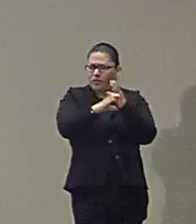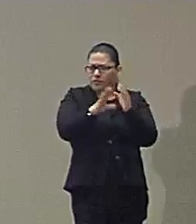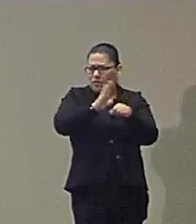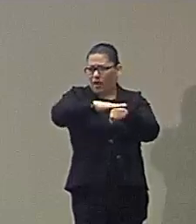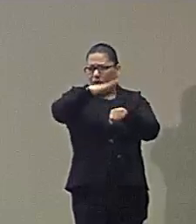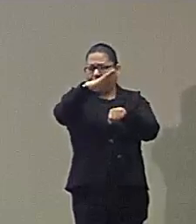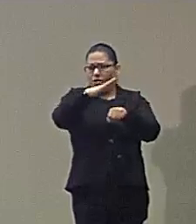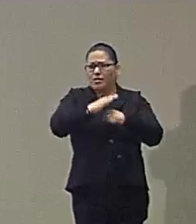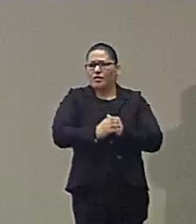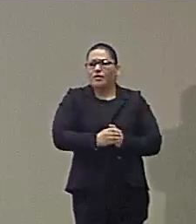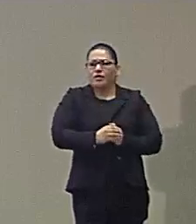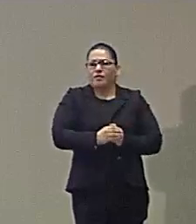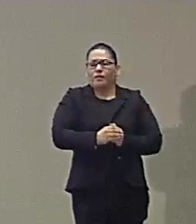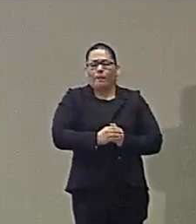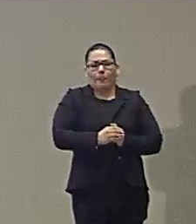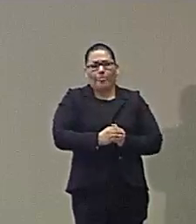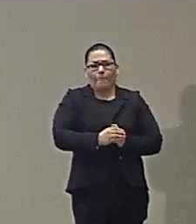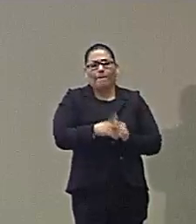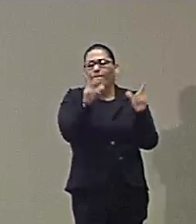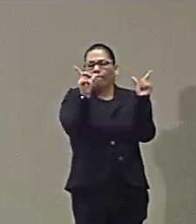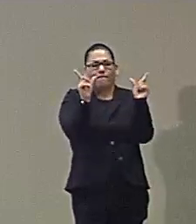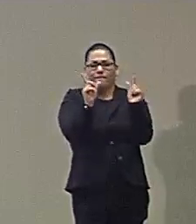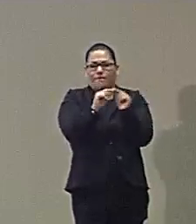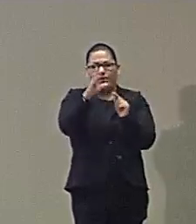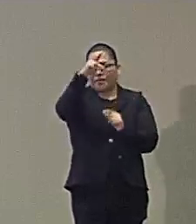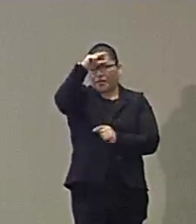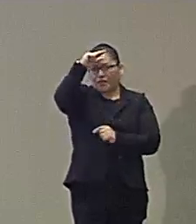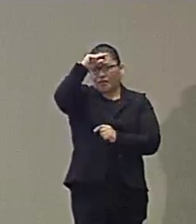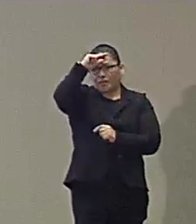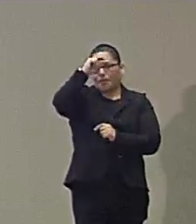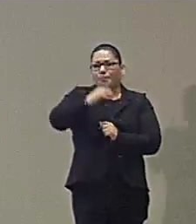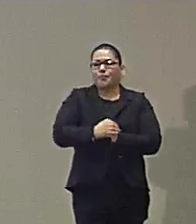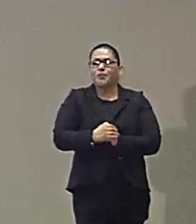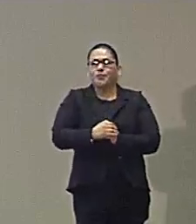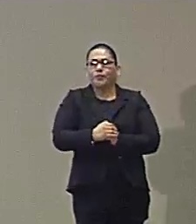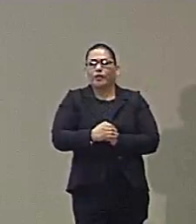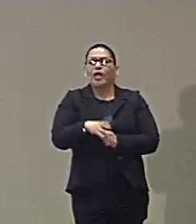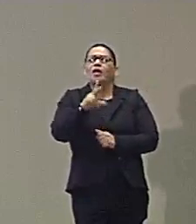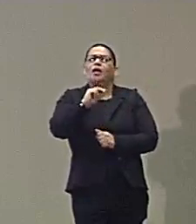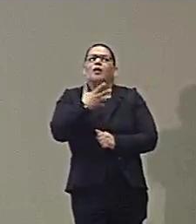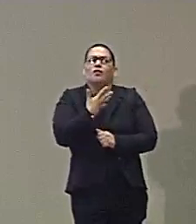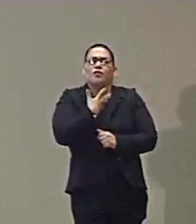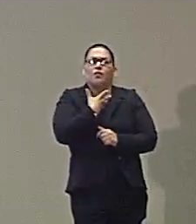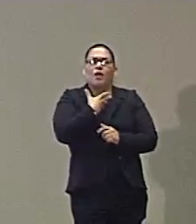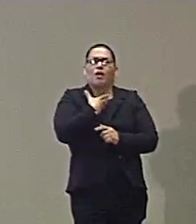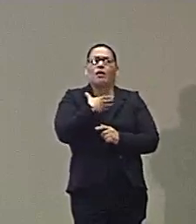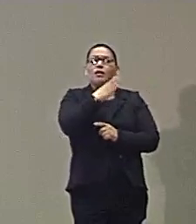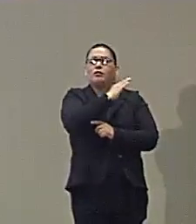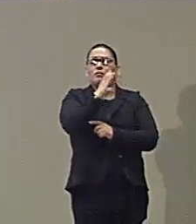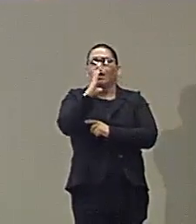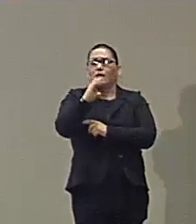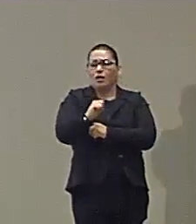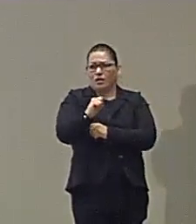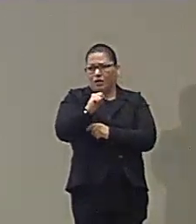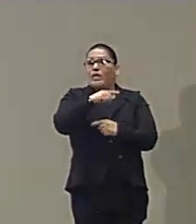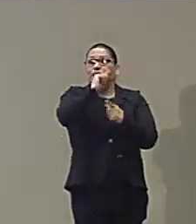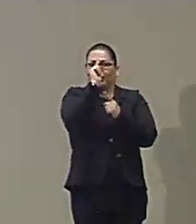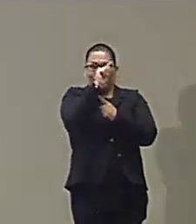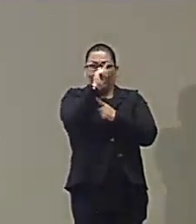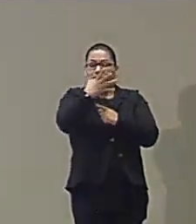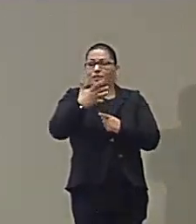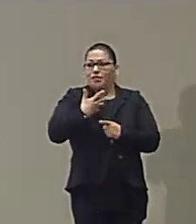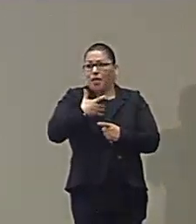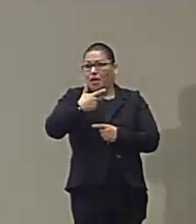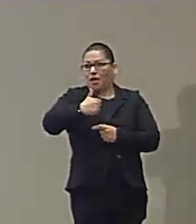hacer una reflexión muy sencilla solamente con lo que tenemos en baja california y aprovechando